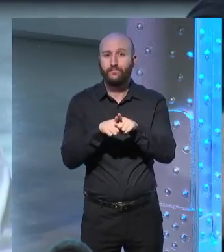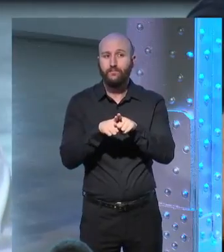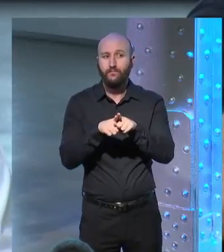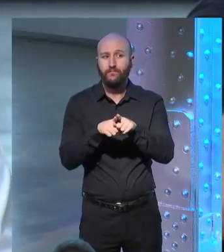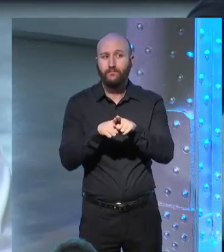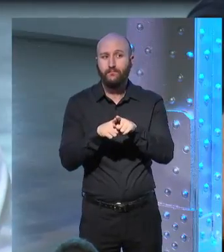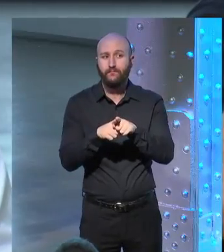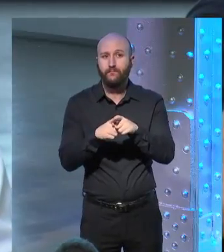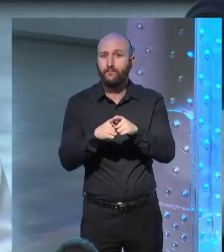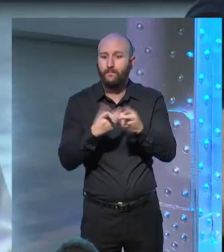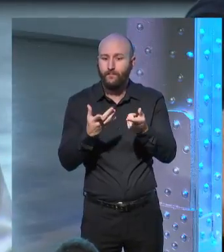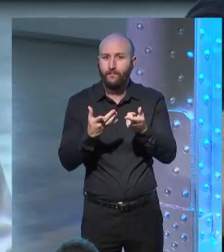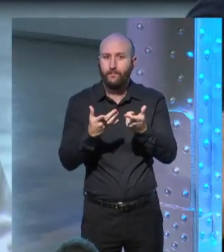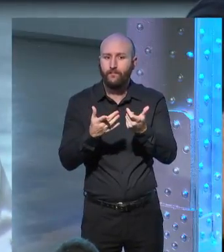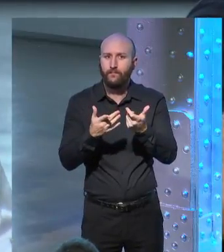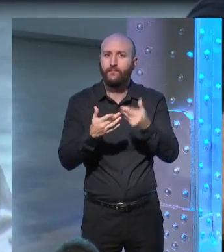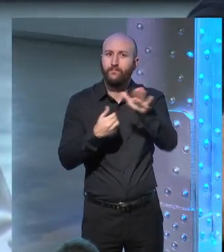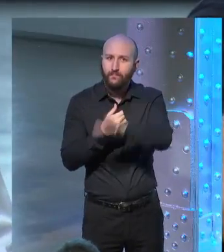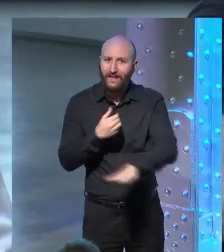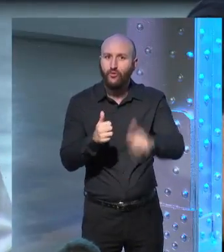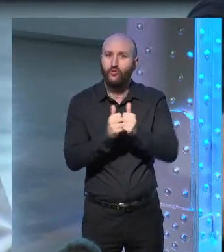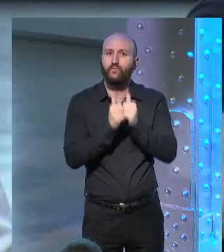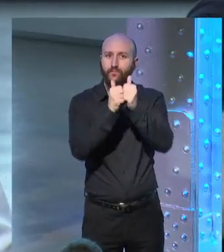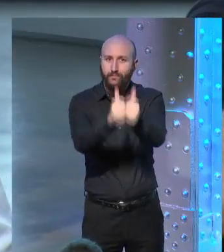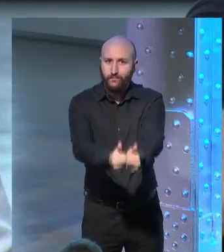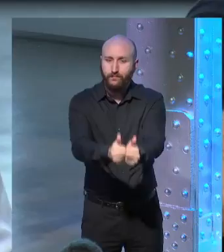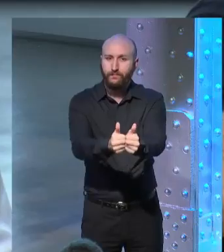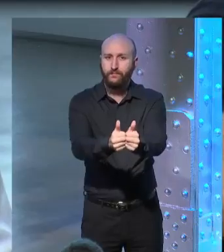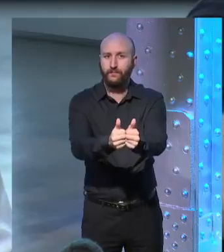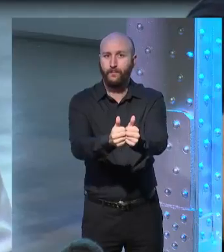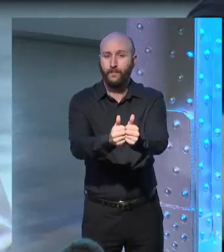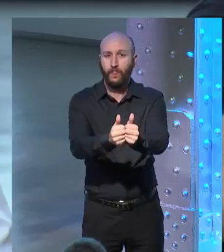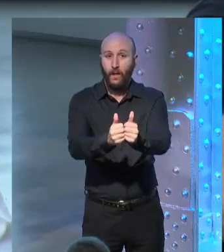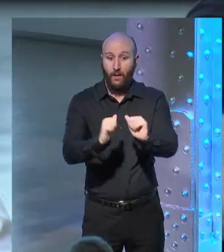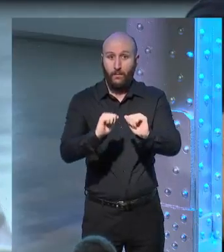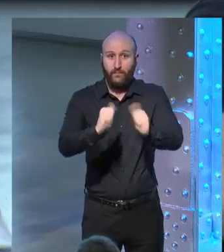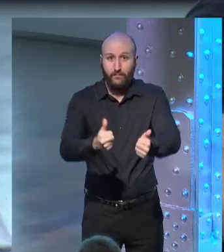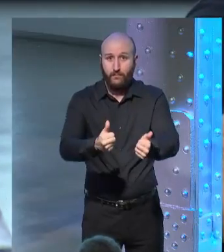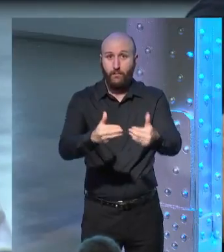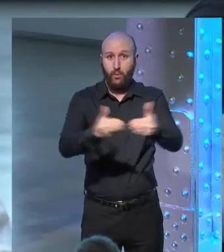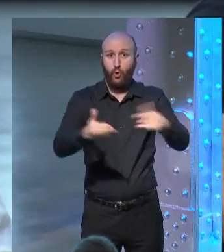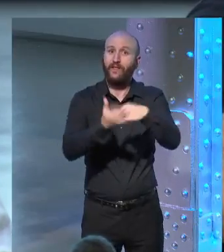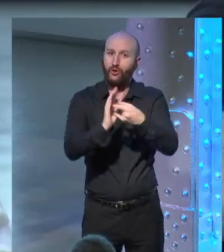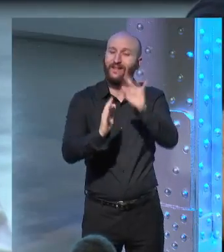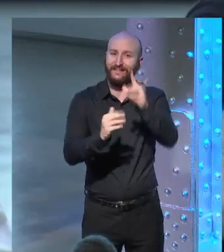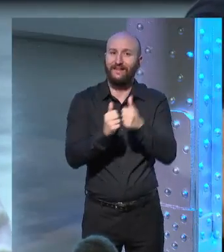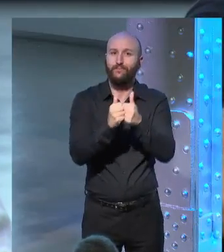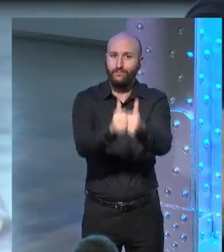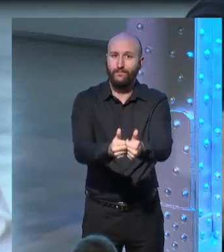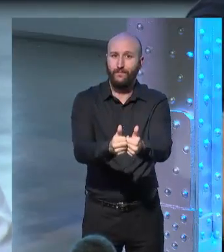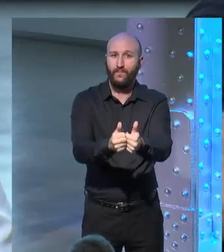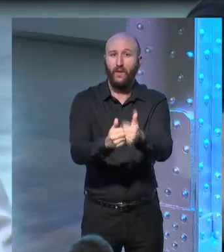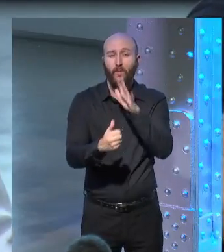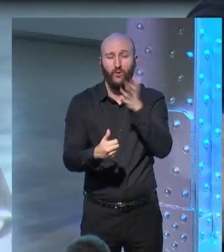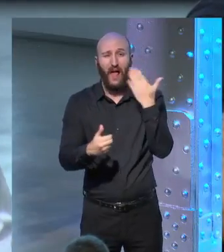hay que hacer un acompañamiento a los niños cuando empiezan a utilizar tecnología. A mí me ha gustado mucho porque has hablado antes de que esto es